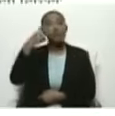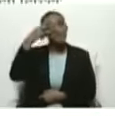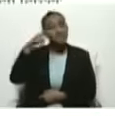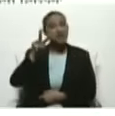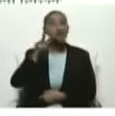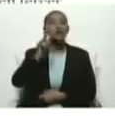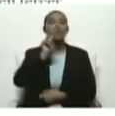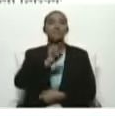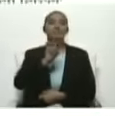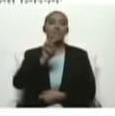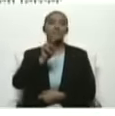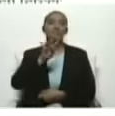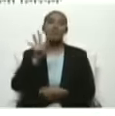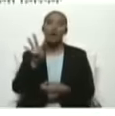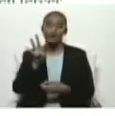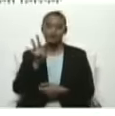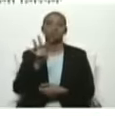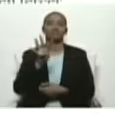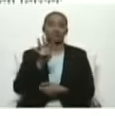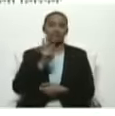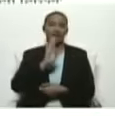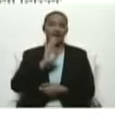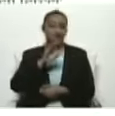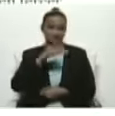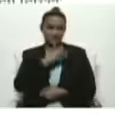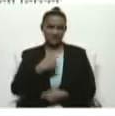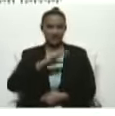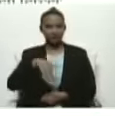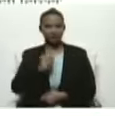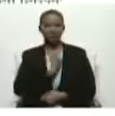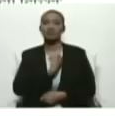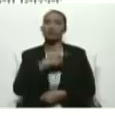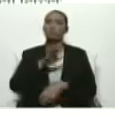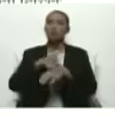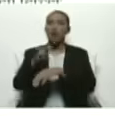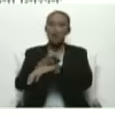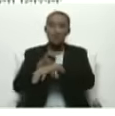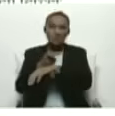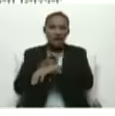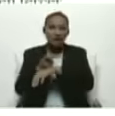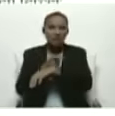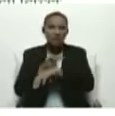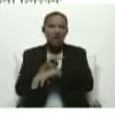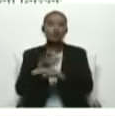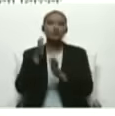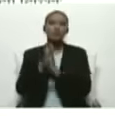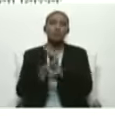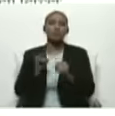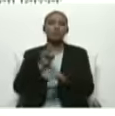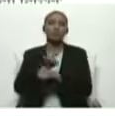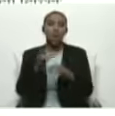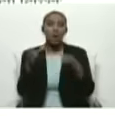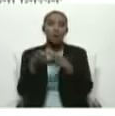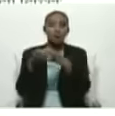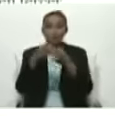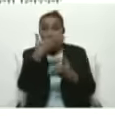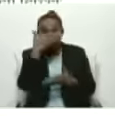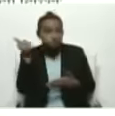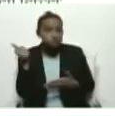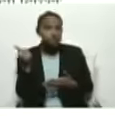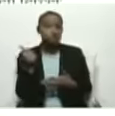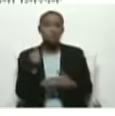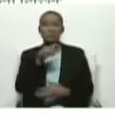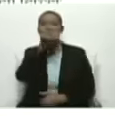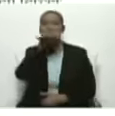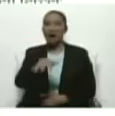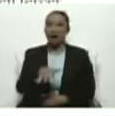2024, Gálvez impugnará los resultados por injerencias del gobierno y del crimen organizado. El país,